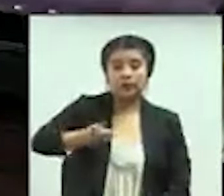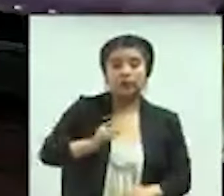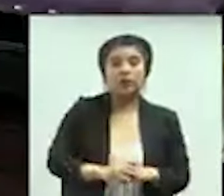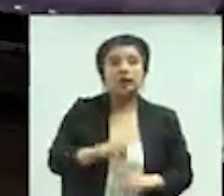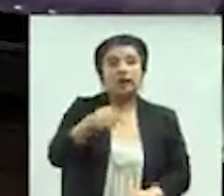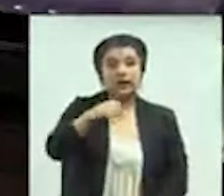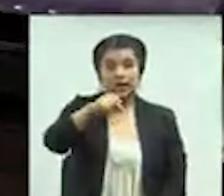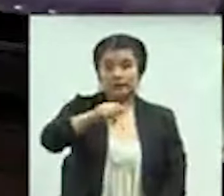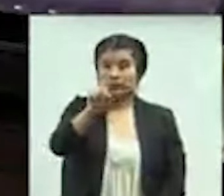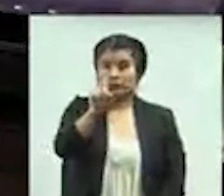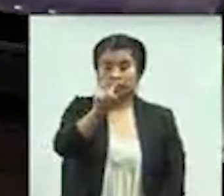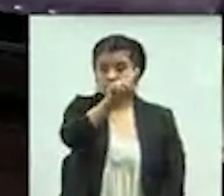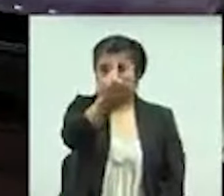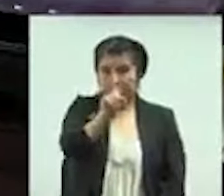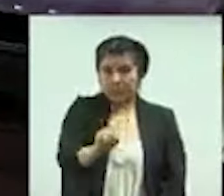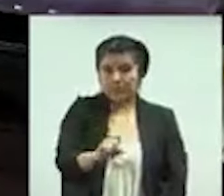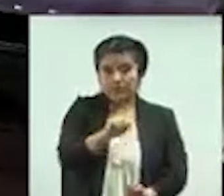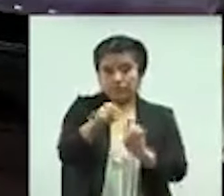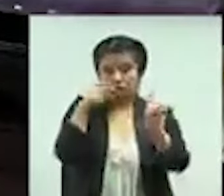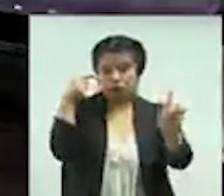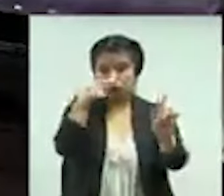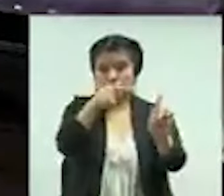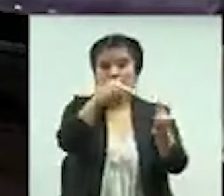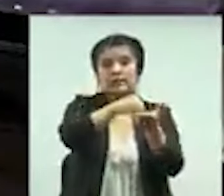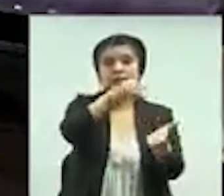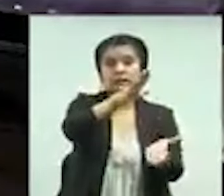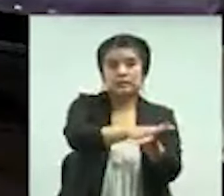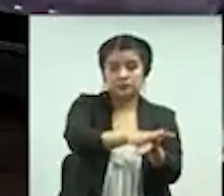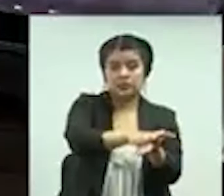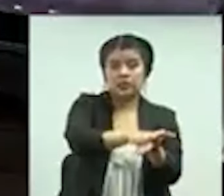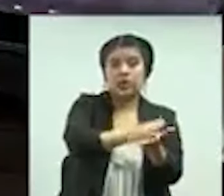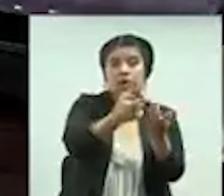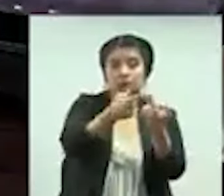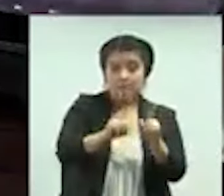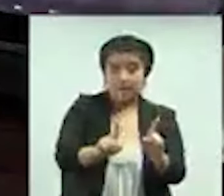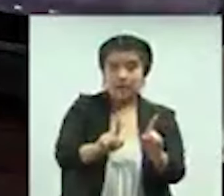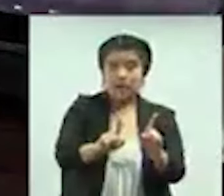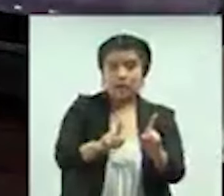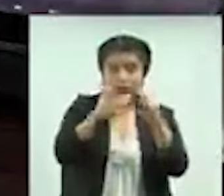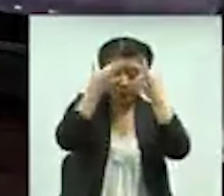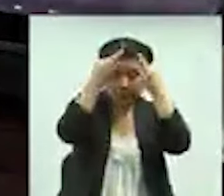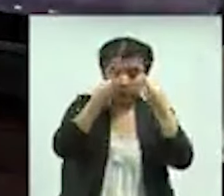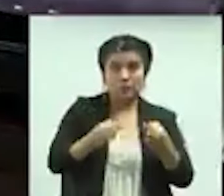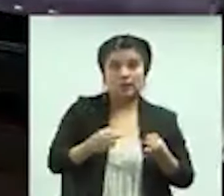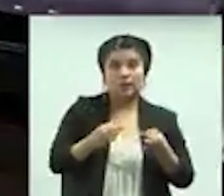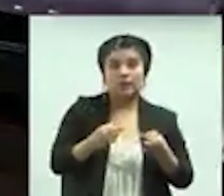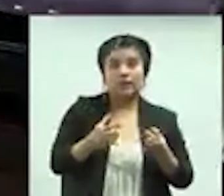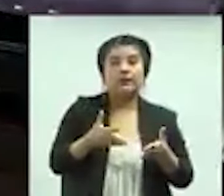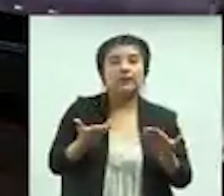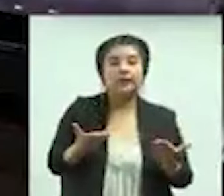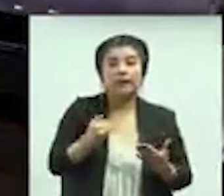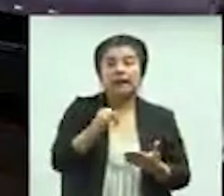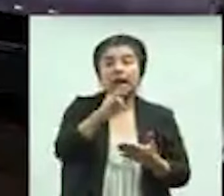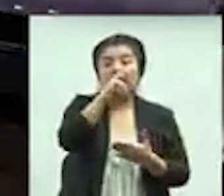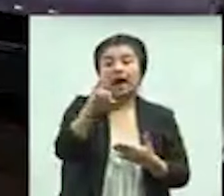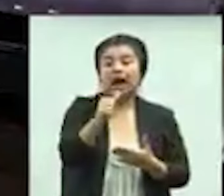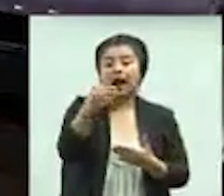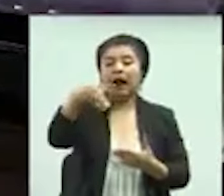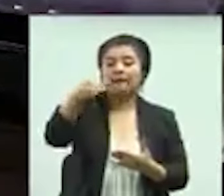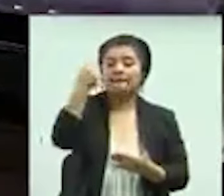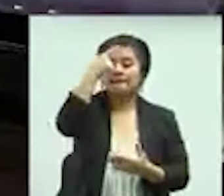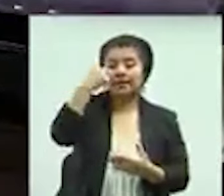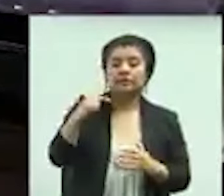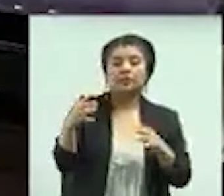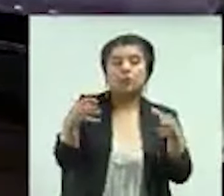una pregunta que se relacione con el objeto de la interpelación. Sin embargo, se considera a Hamás como un grupo